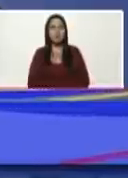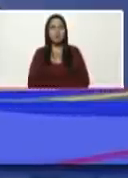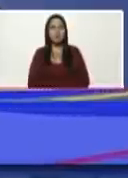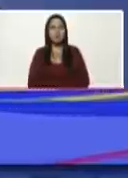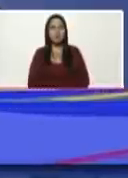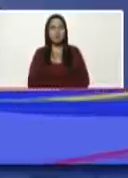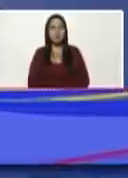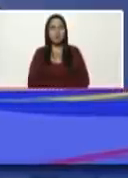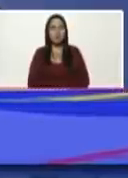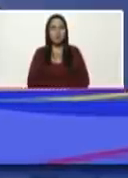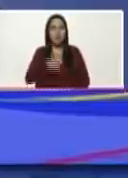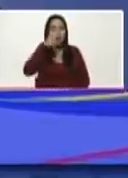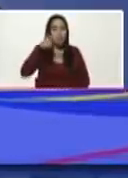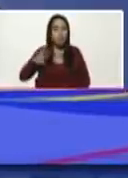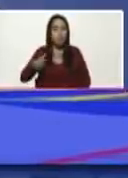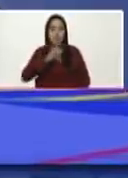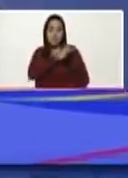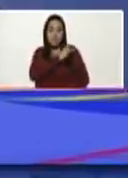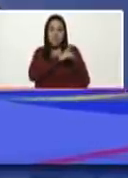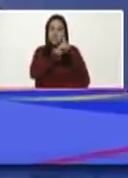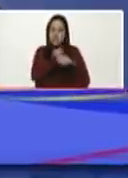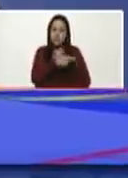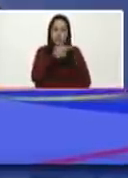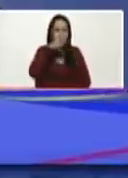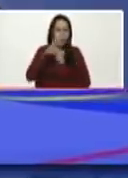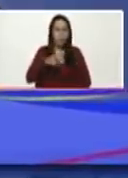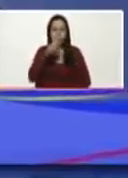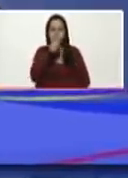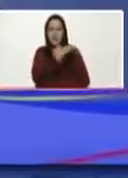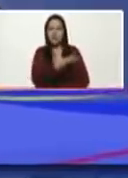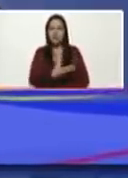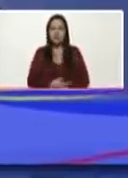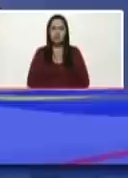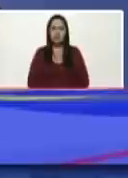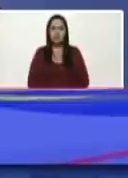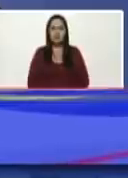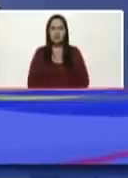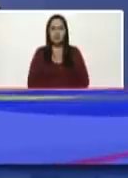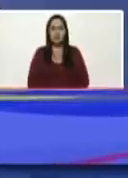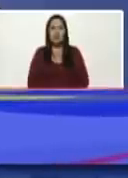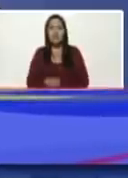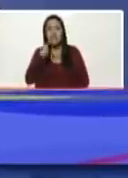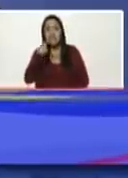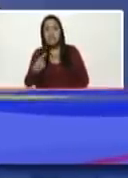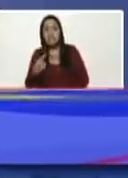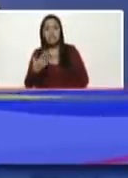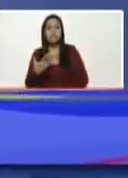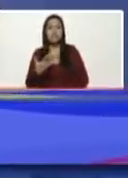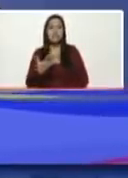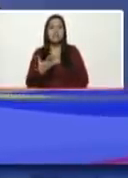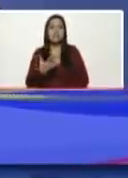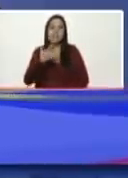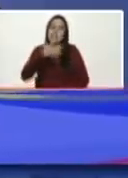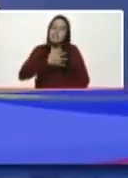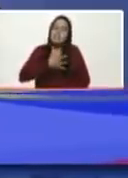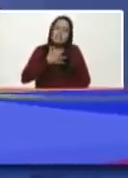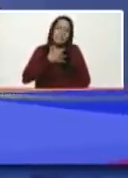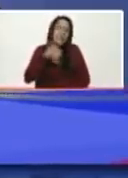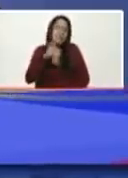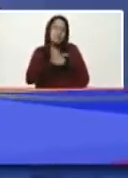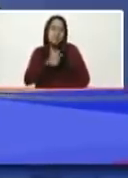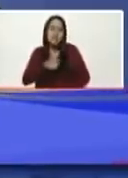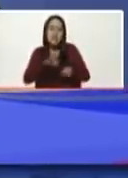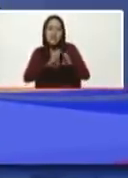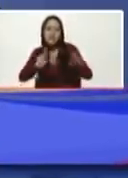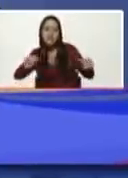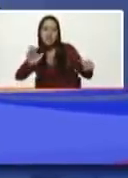Aunque el pueblo chileno sea un pueblo bello también, dice que extrañaba su tierra, su gente, y que además